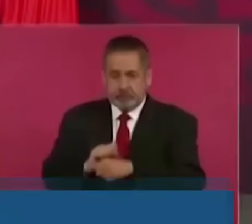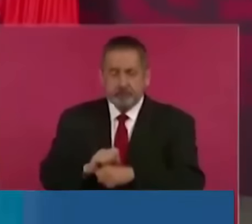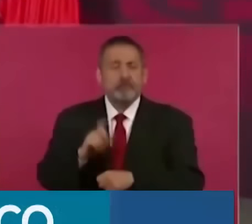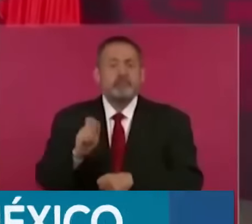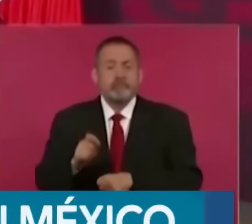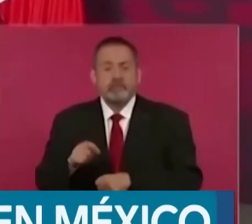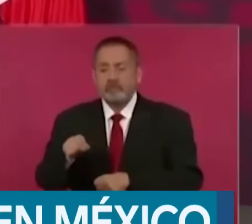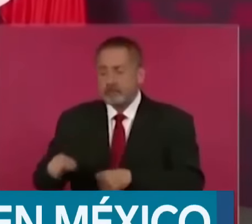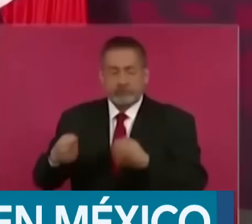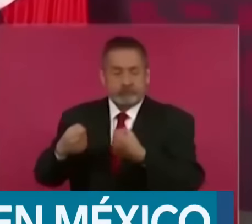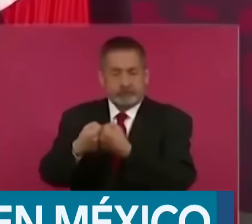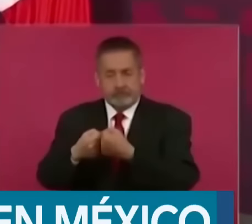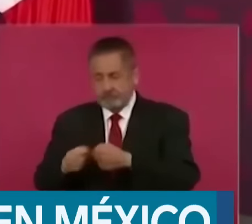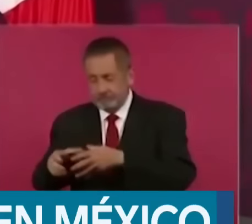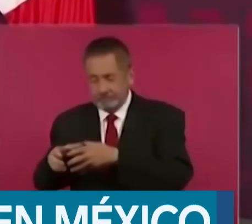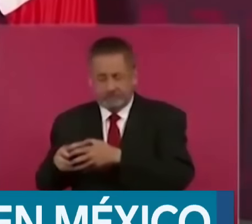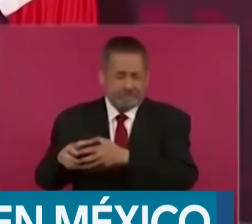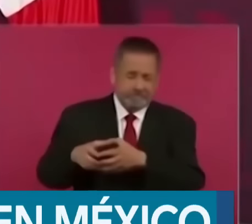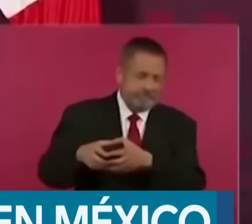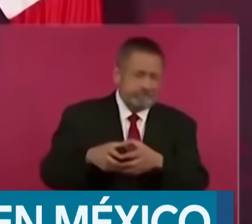llegó a la frontera norte